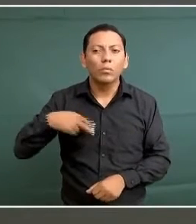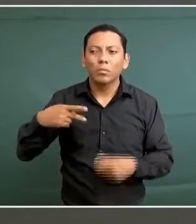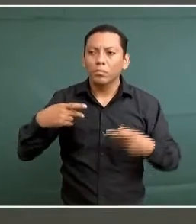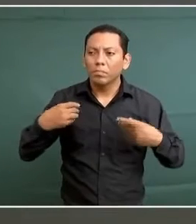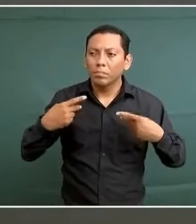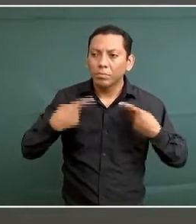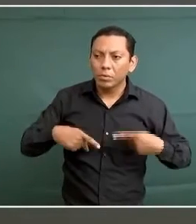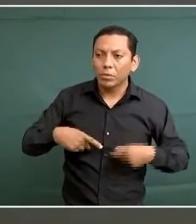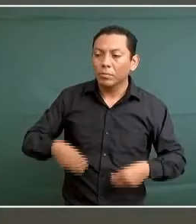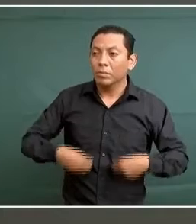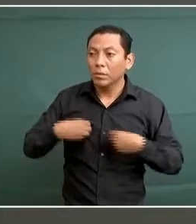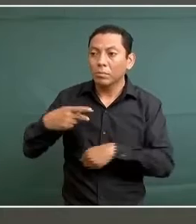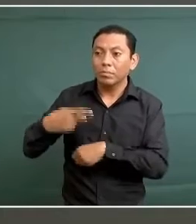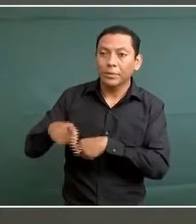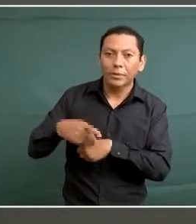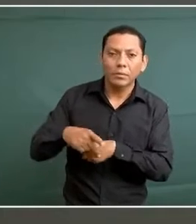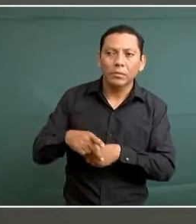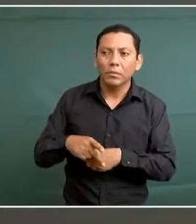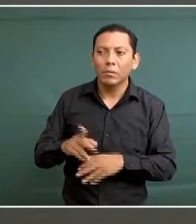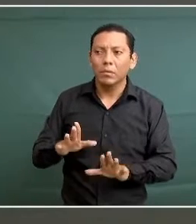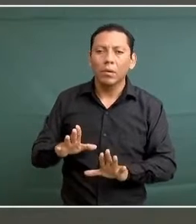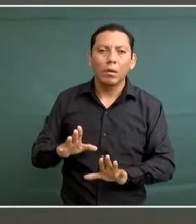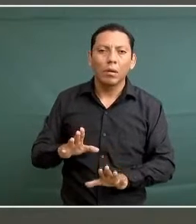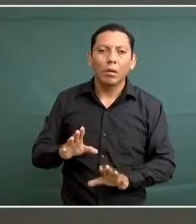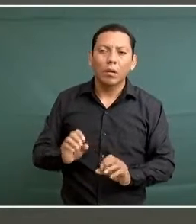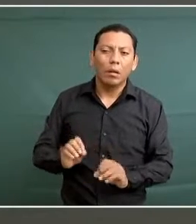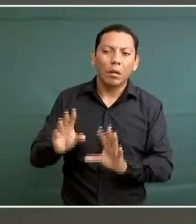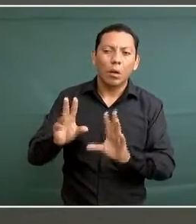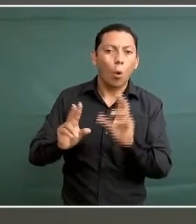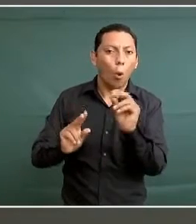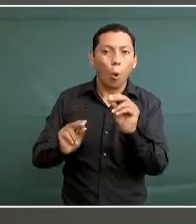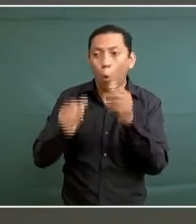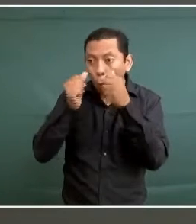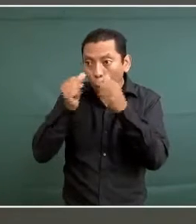vida de las personas